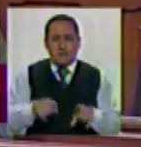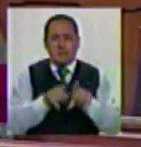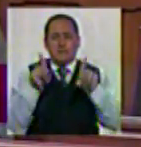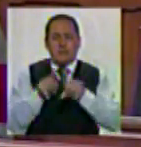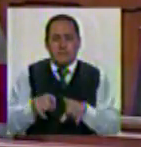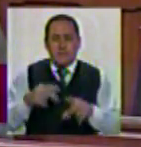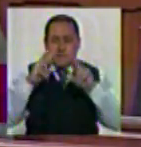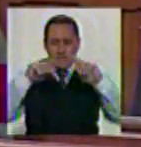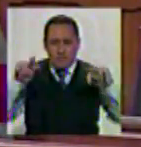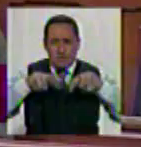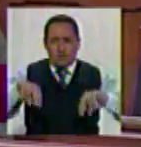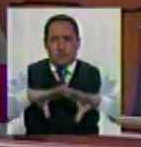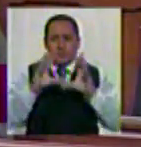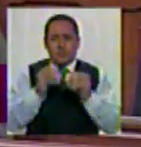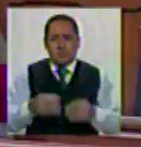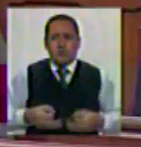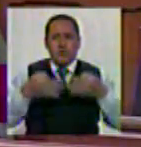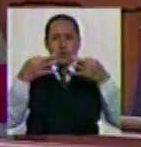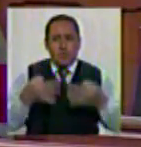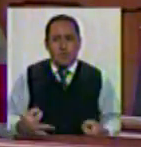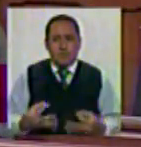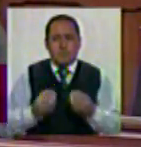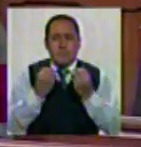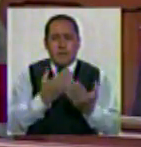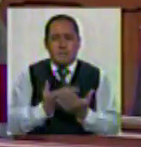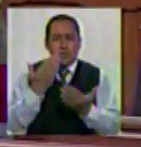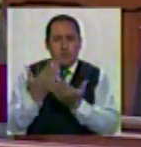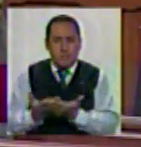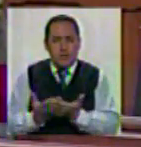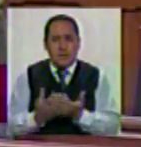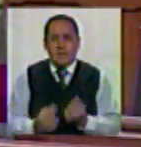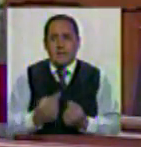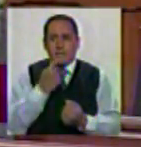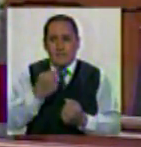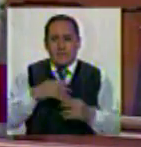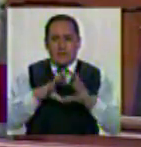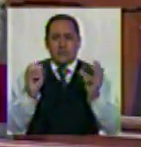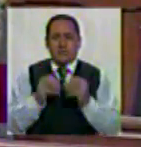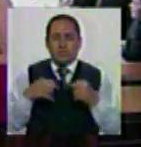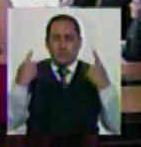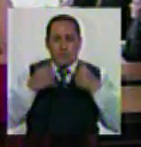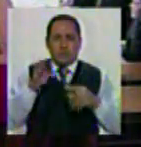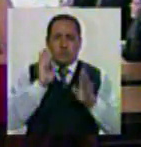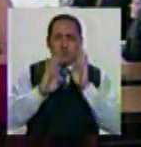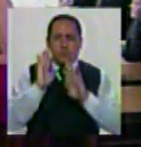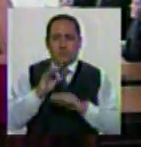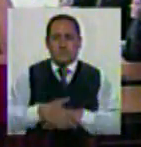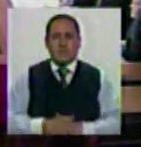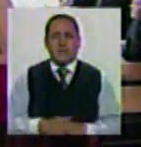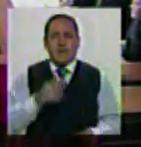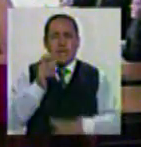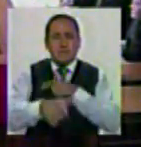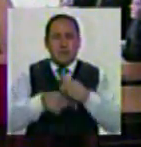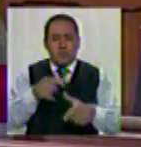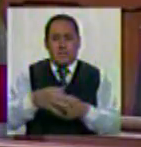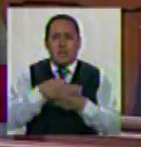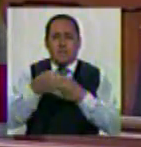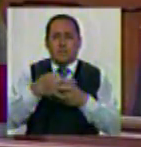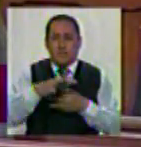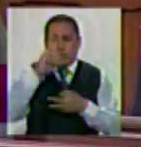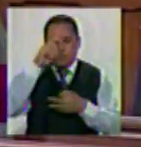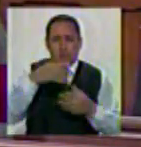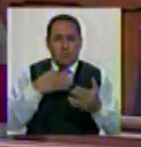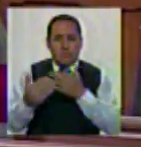las investigaciones correspondientes para determinar la fuente de esta contaminación. La población de Espinar, como